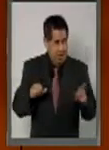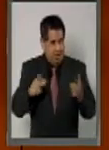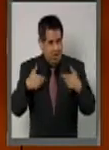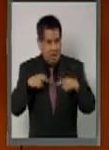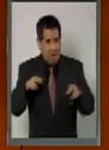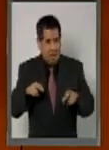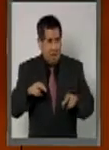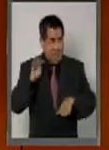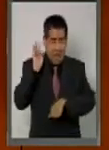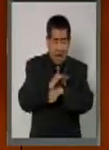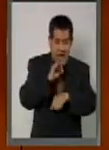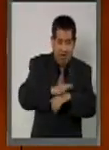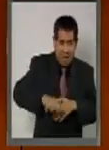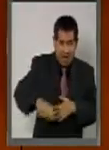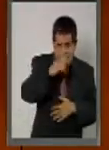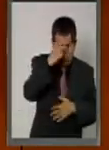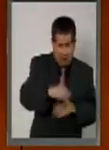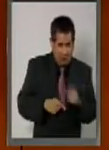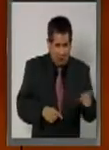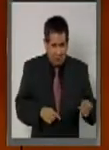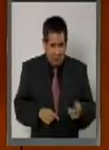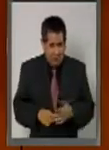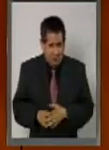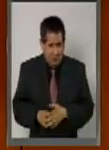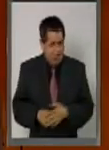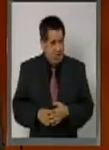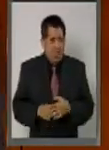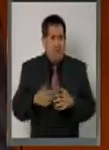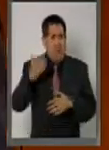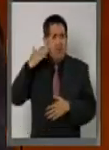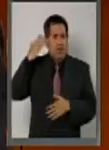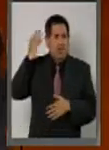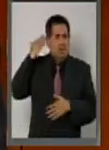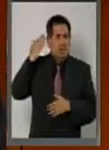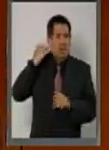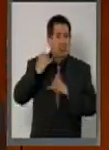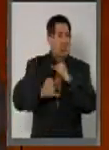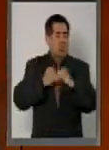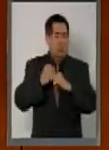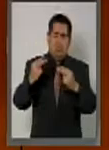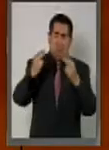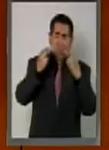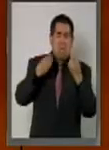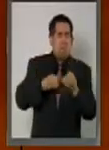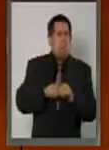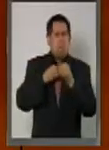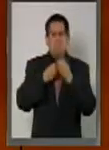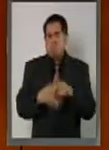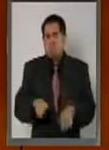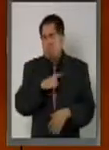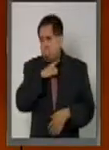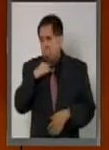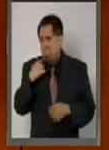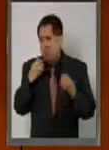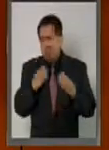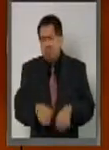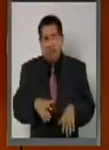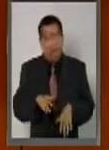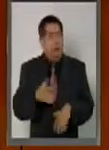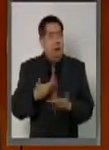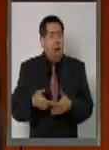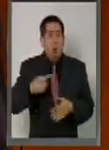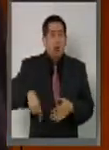pueblo mexicano con un prestigio internacional que han tirado a la basura ustedes, convirtiéndose en